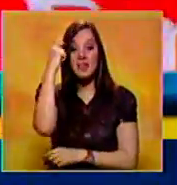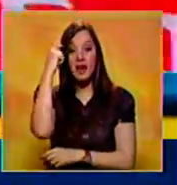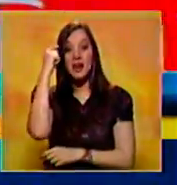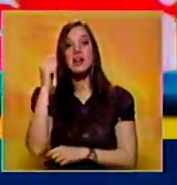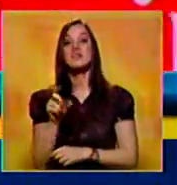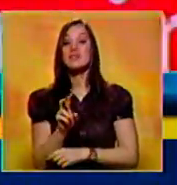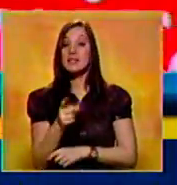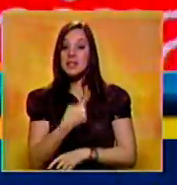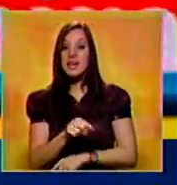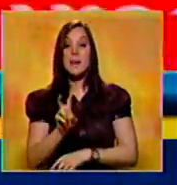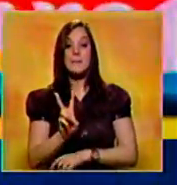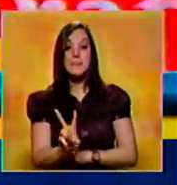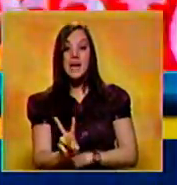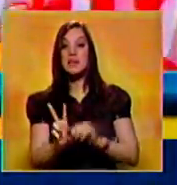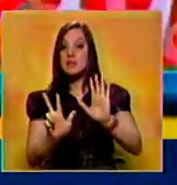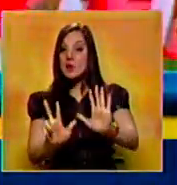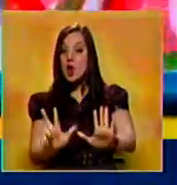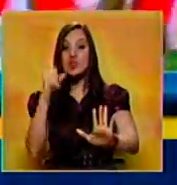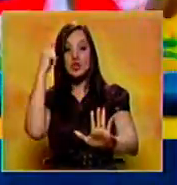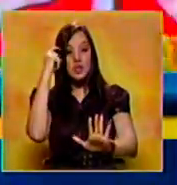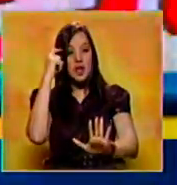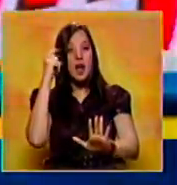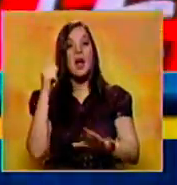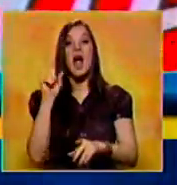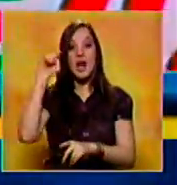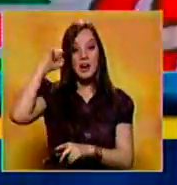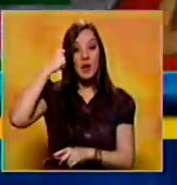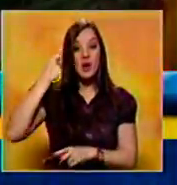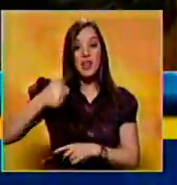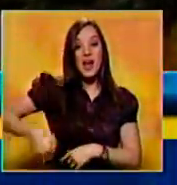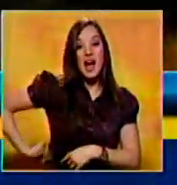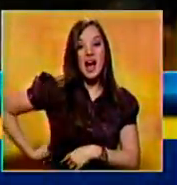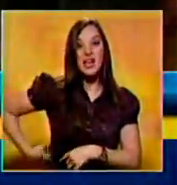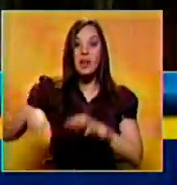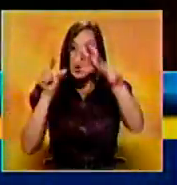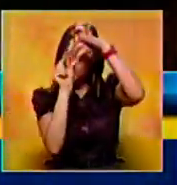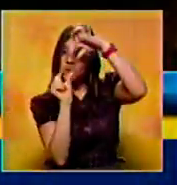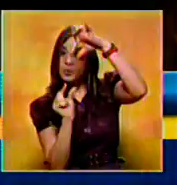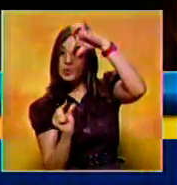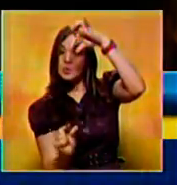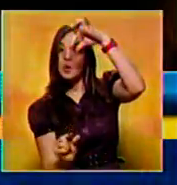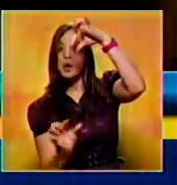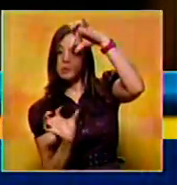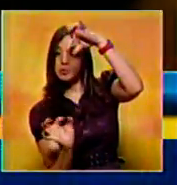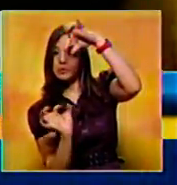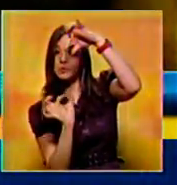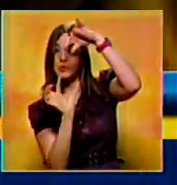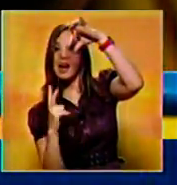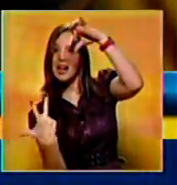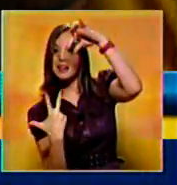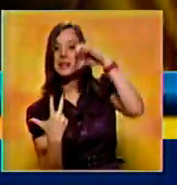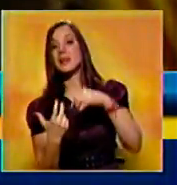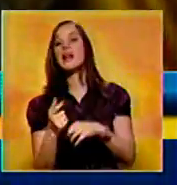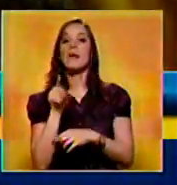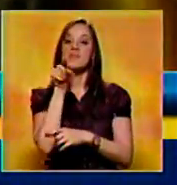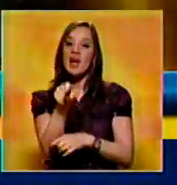días de baja. Recordemos que Neymar se fracturó la tercera vértebra lumbar luego del rodillazo del colombiano Juan Camilo Zúñiga.